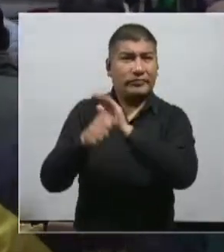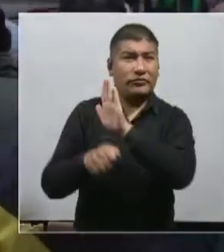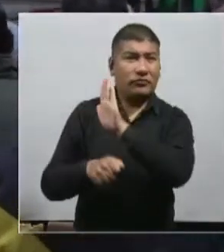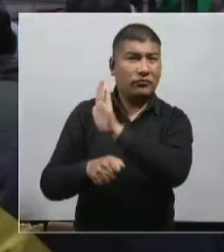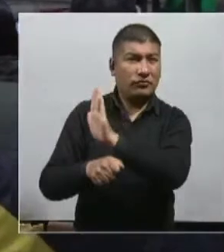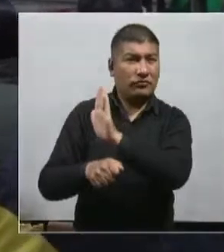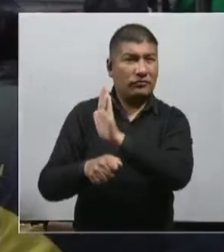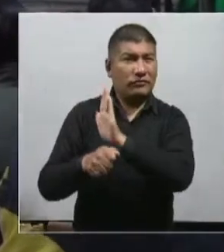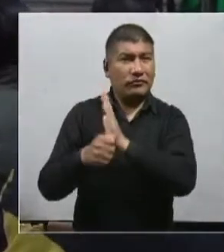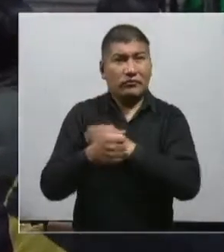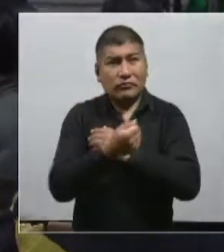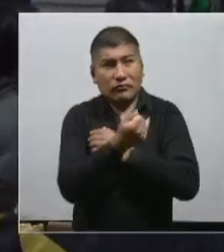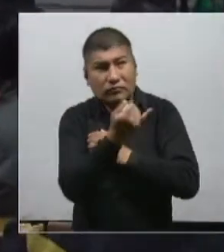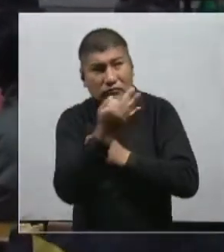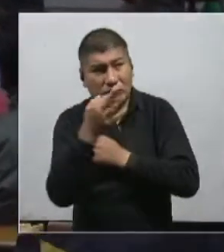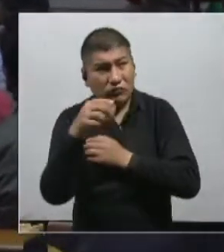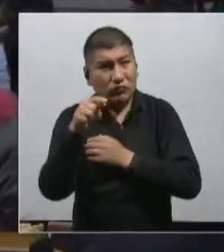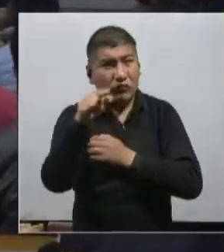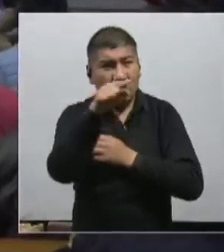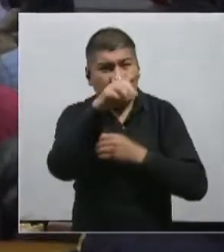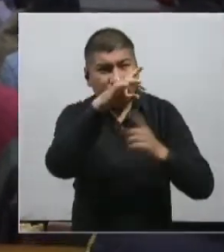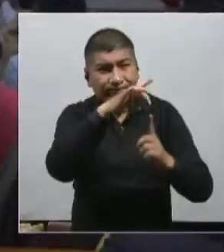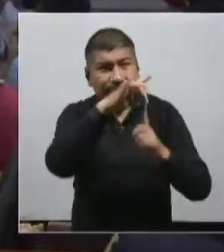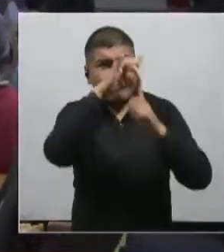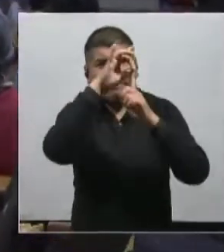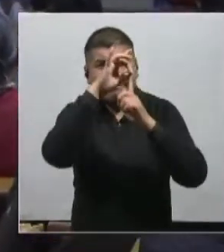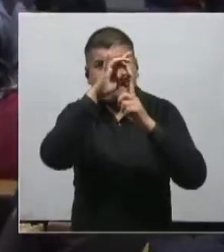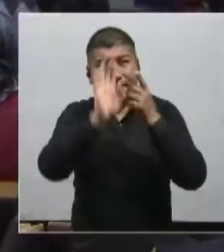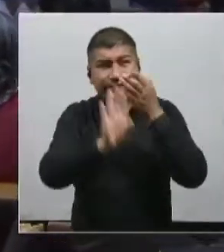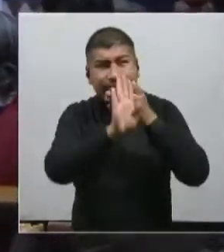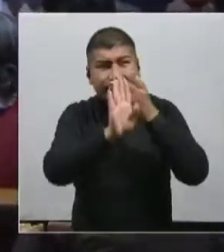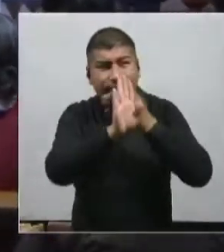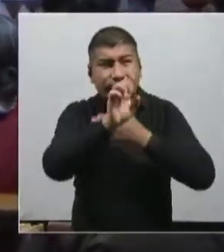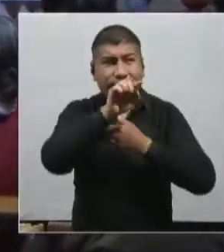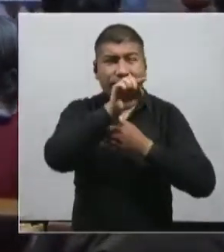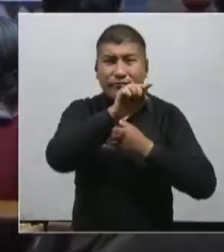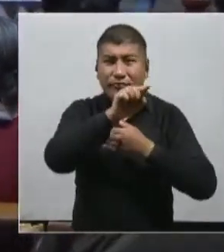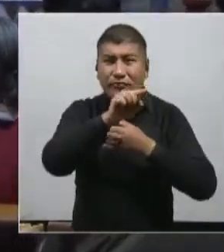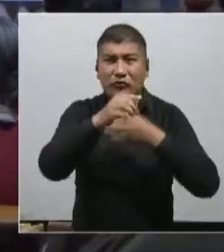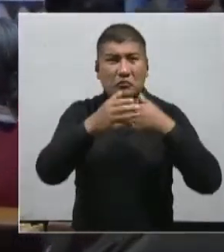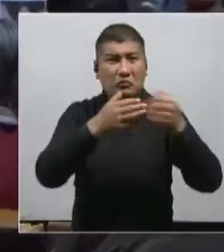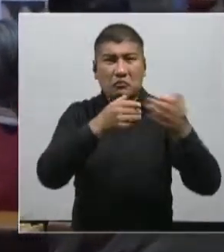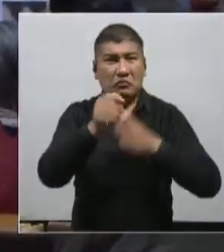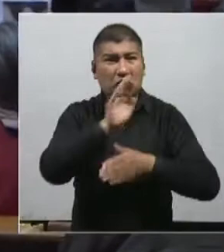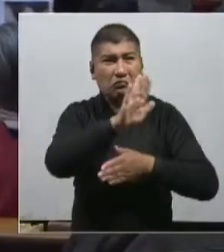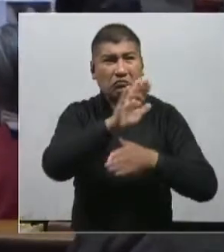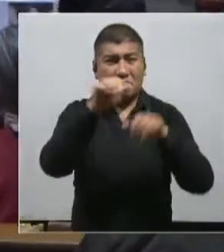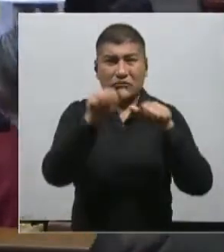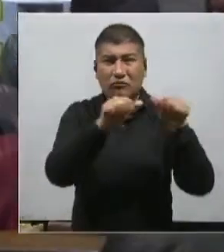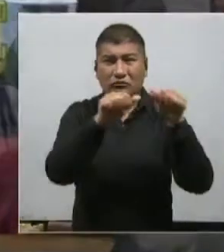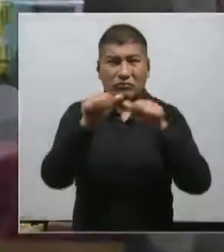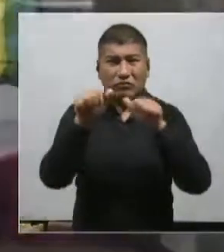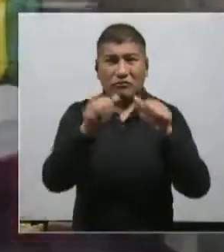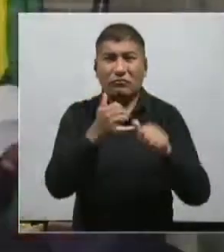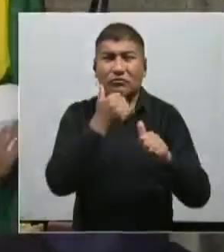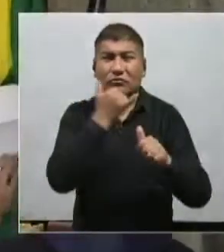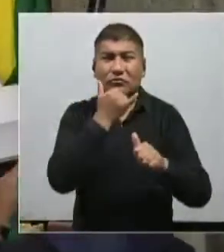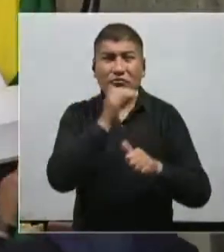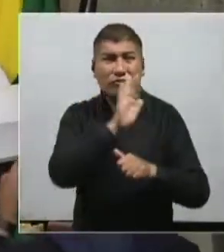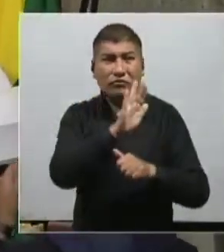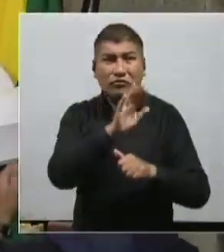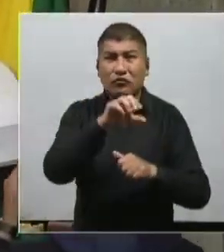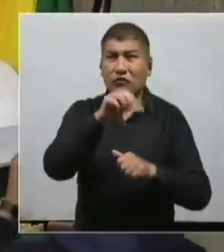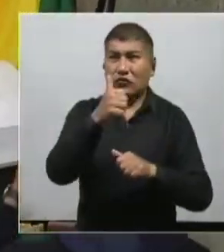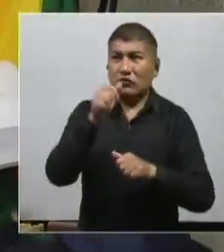que hace que algunos tengan el privilegio de verse protegidos a pesar de sus acciones, mientras